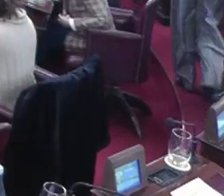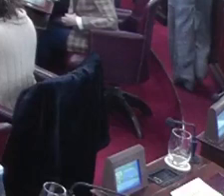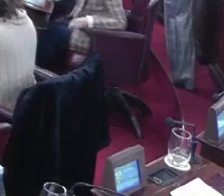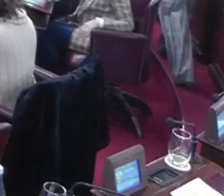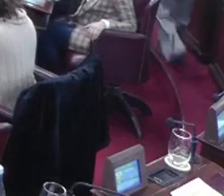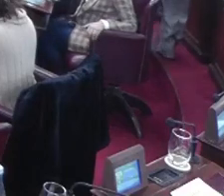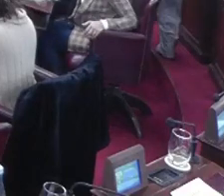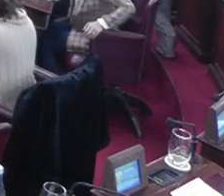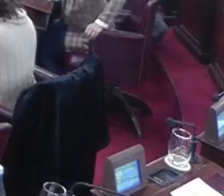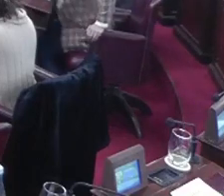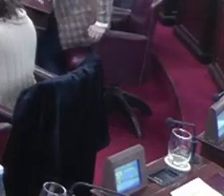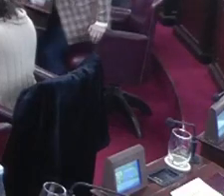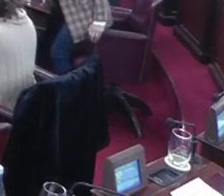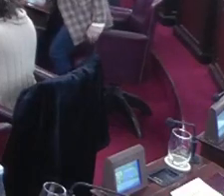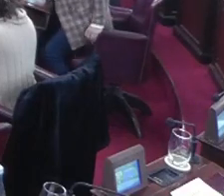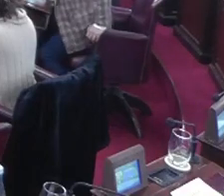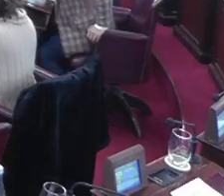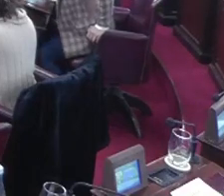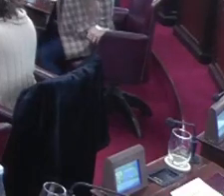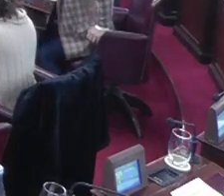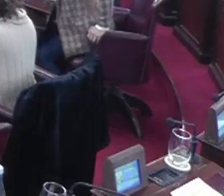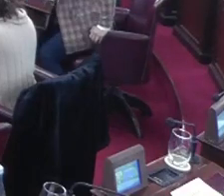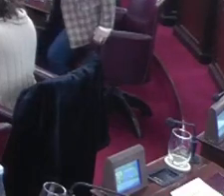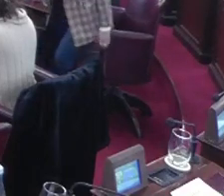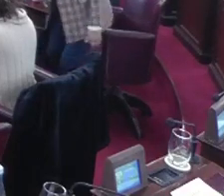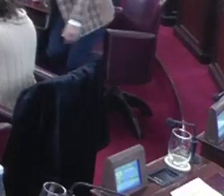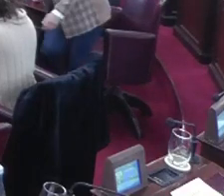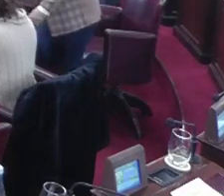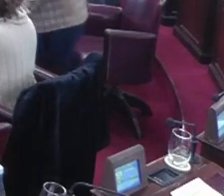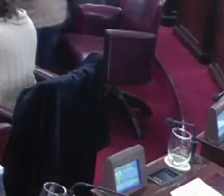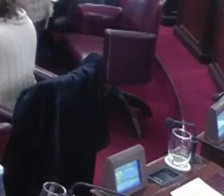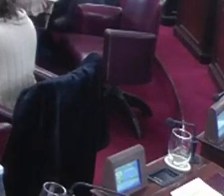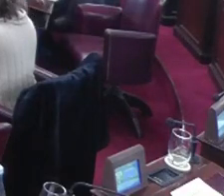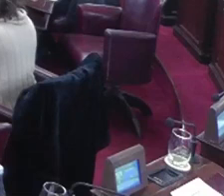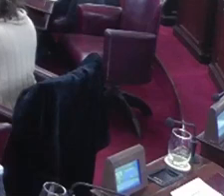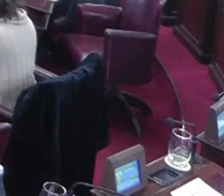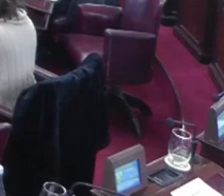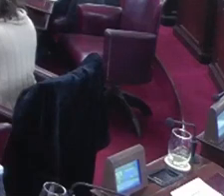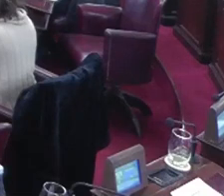Farías presente florito galdeano